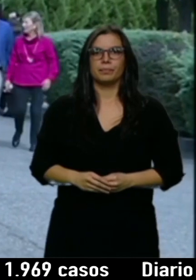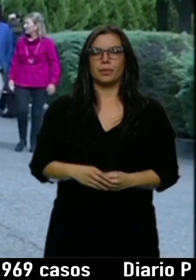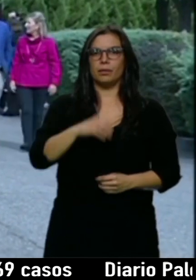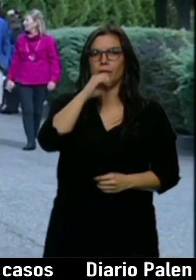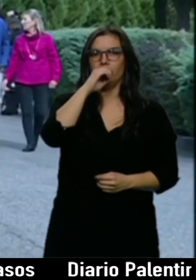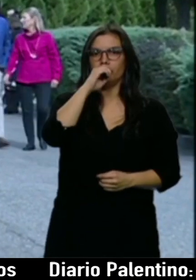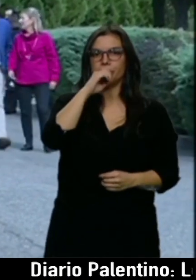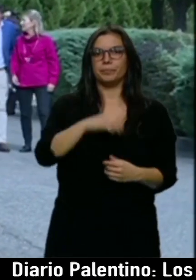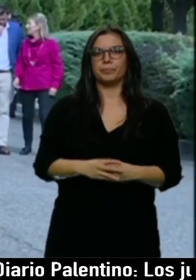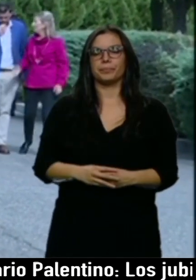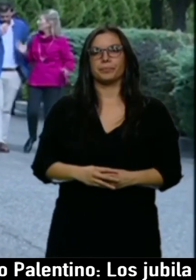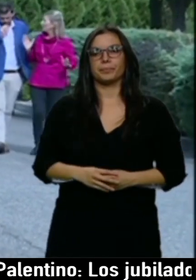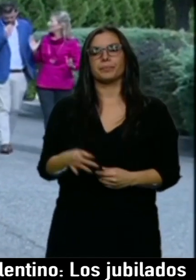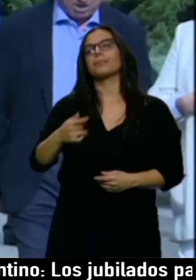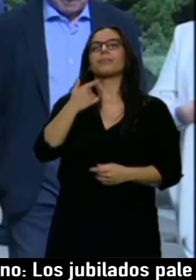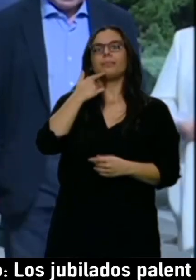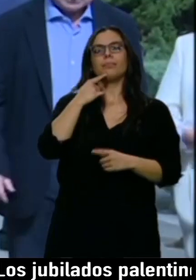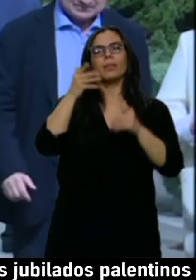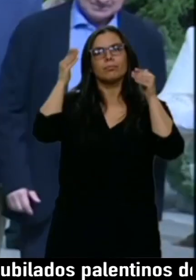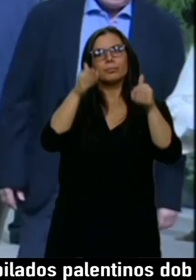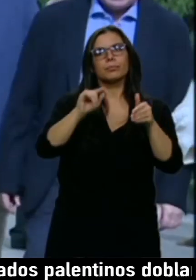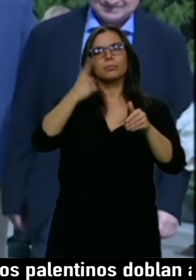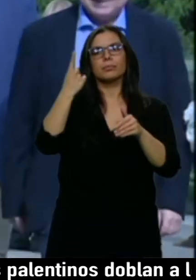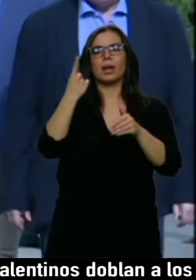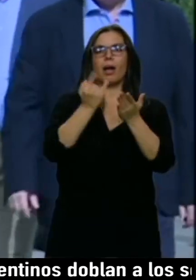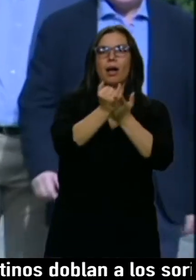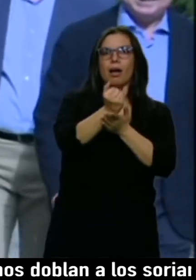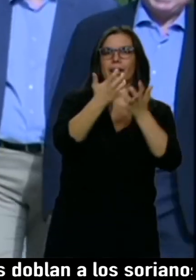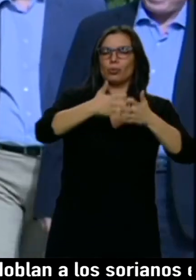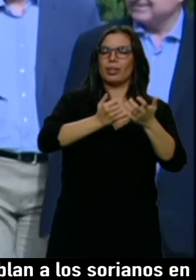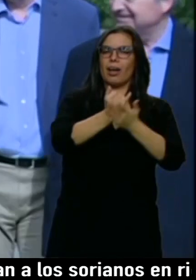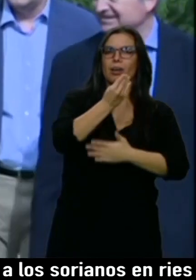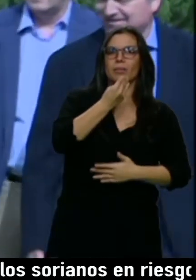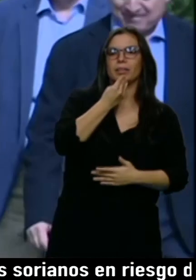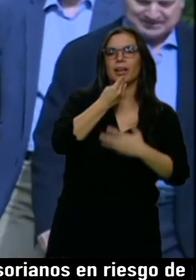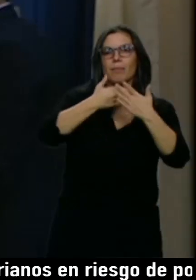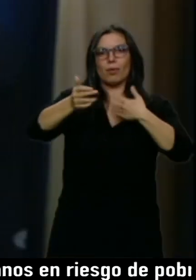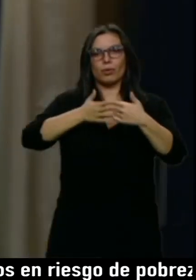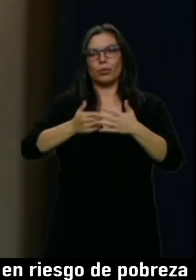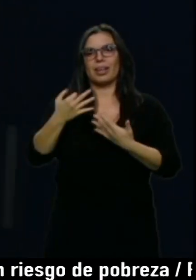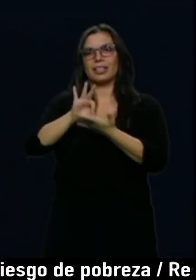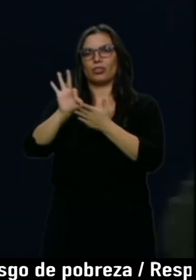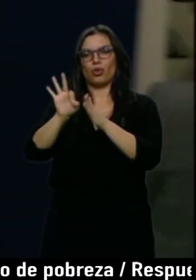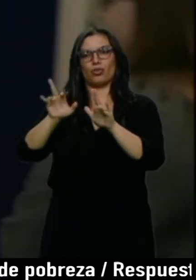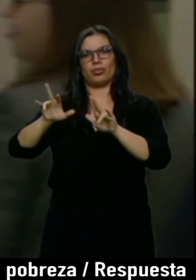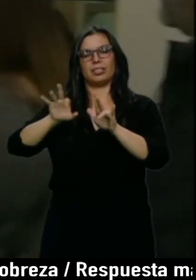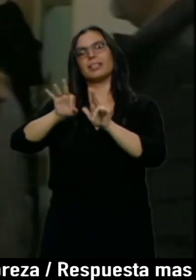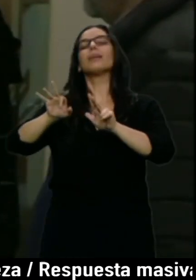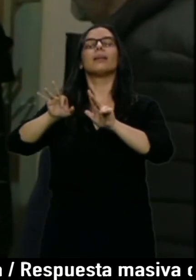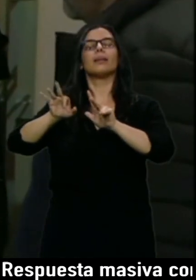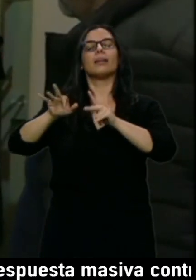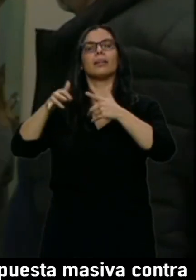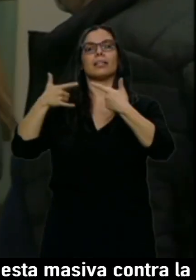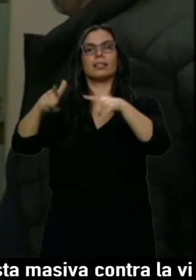Mayor implicación en la industria agroalimentaria, manufacturera y el sector servicios, además de plantear alternativas para el cierre de